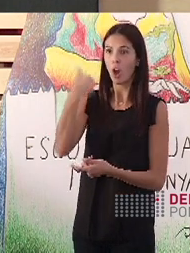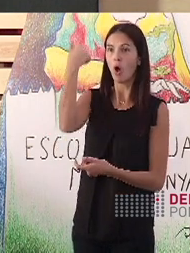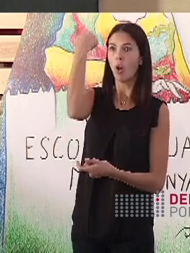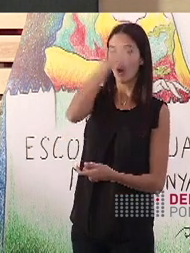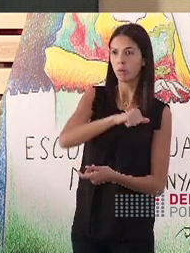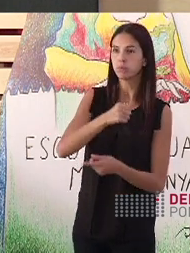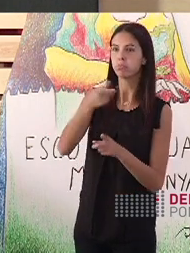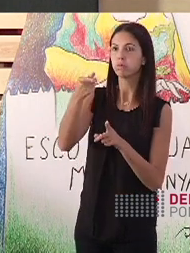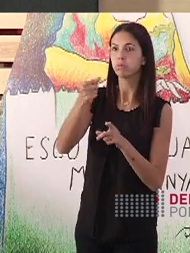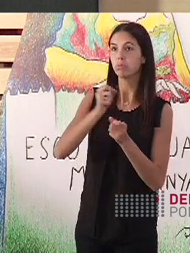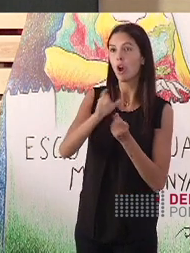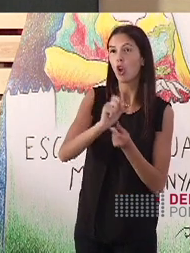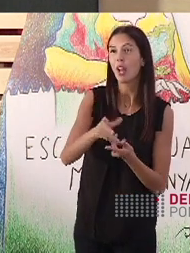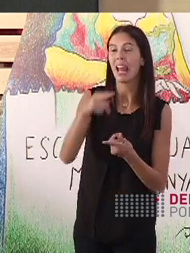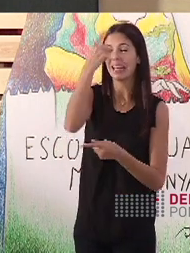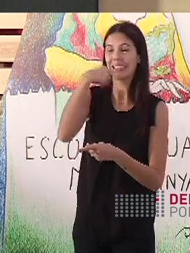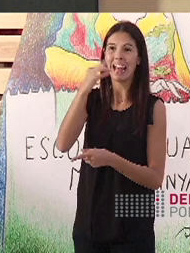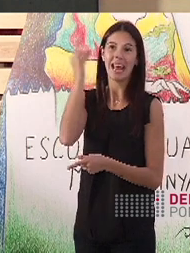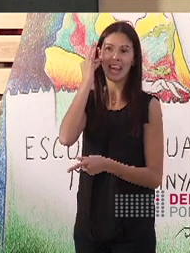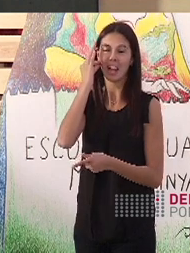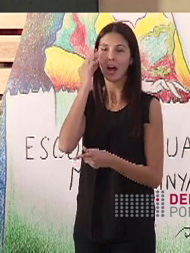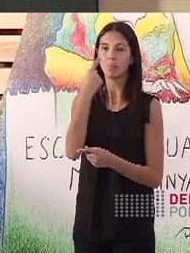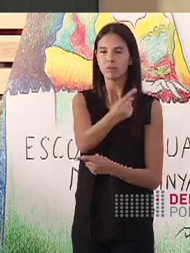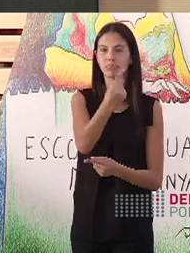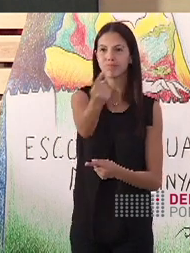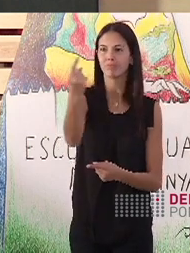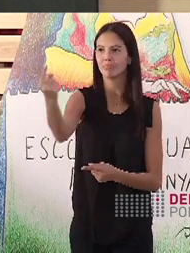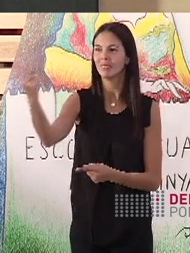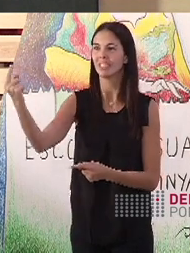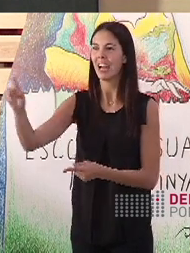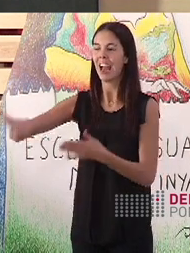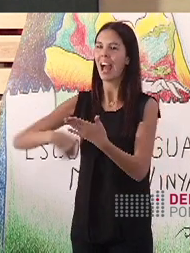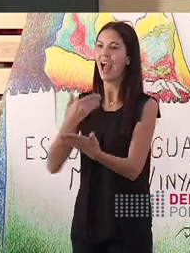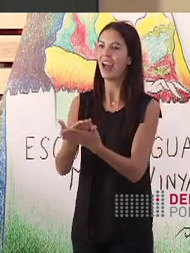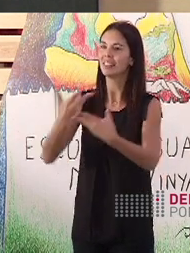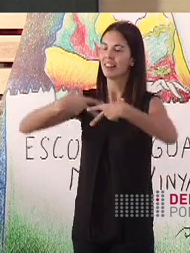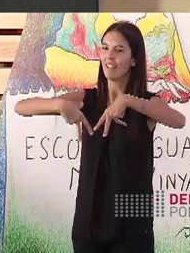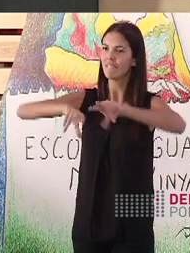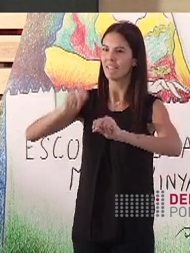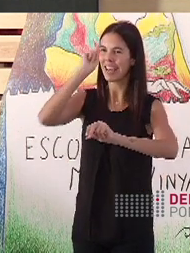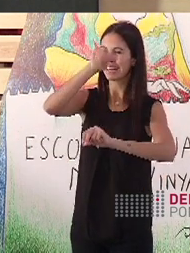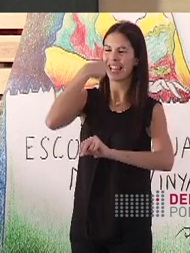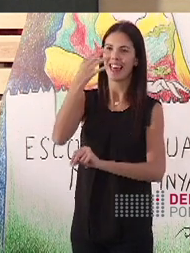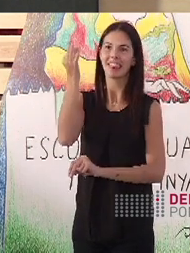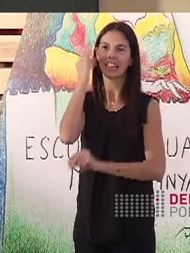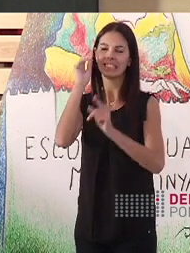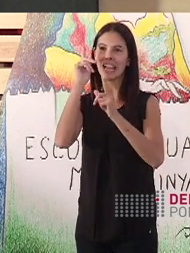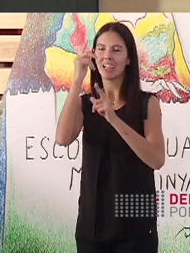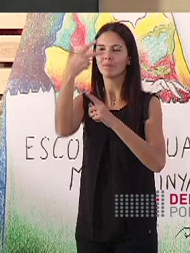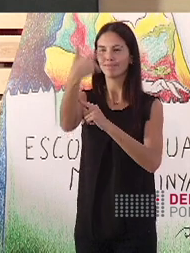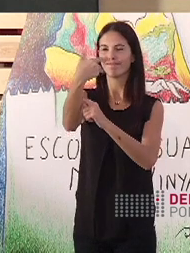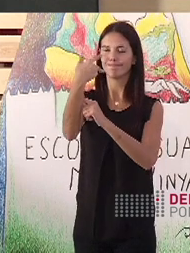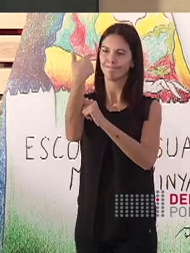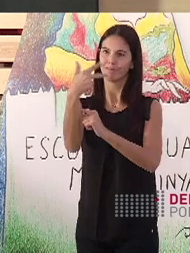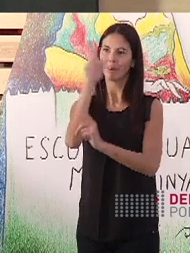lo único que no vemos prácticamente el rostro de ella hasta que mira a cámara y sonríe con todo el rostro desdibujado. Esa mujer